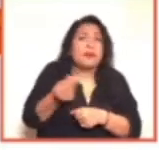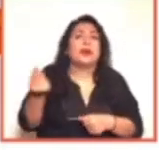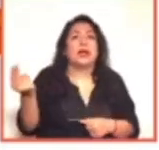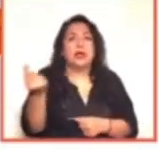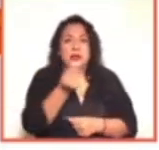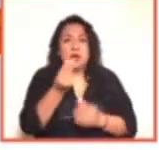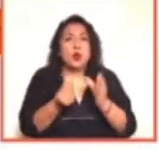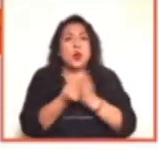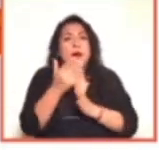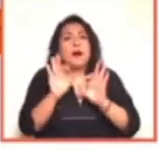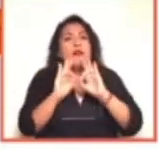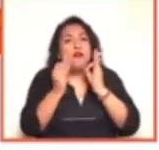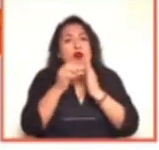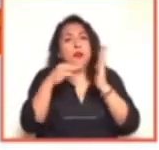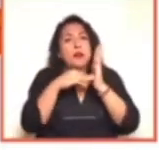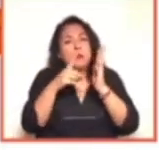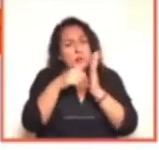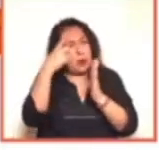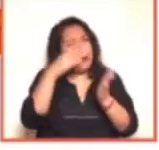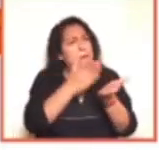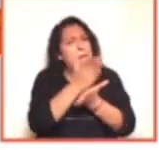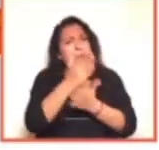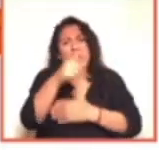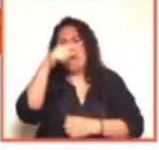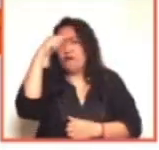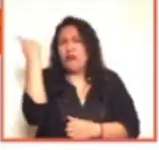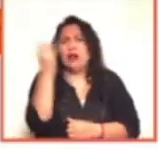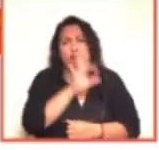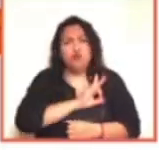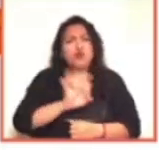models into making it accessible.